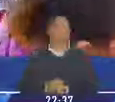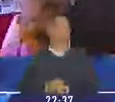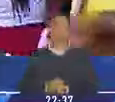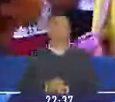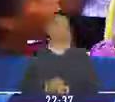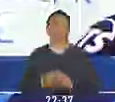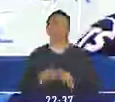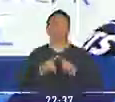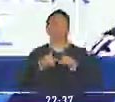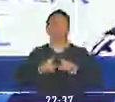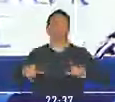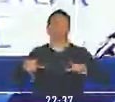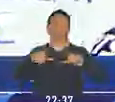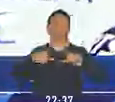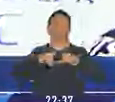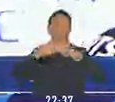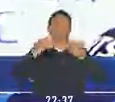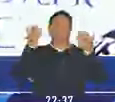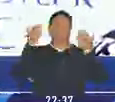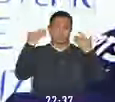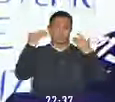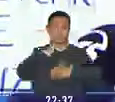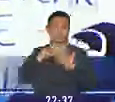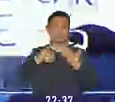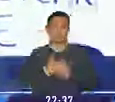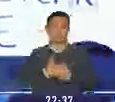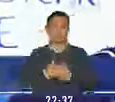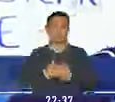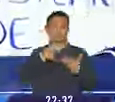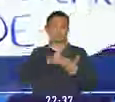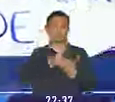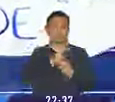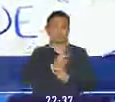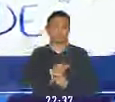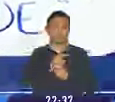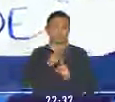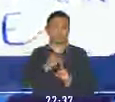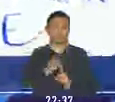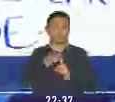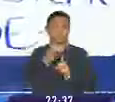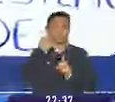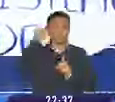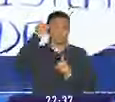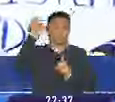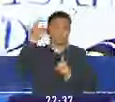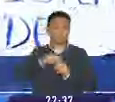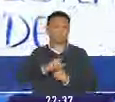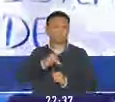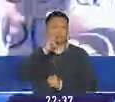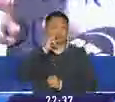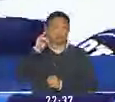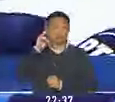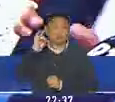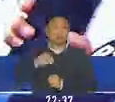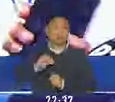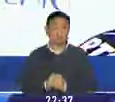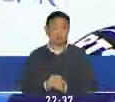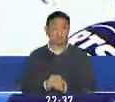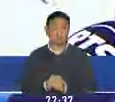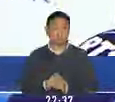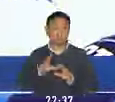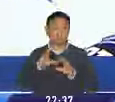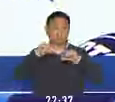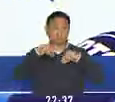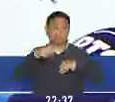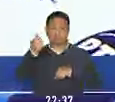Guamo, Durán, todos los programas de protección especial, adulto mayor, CDI, de la noche a la